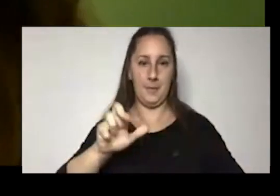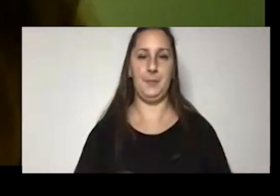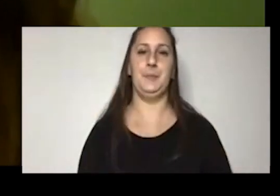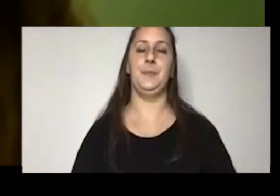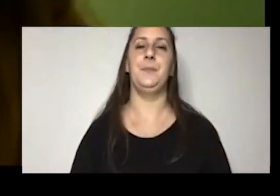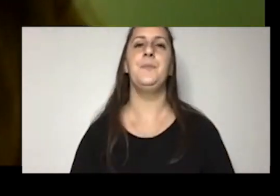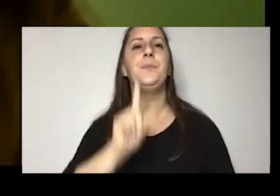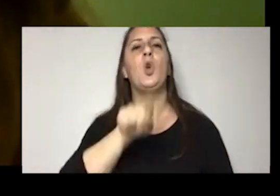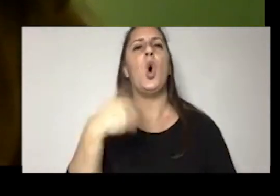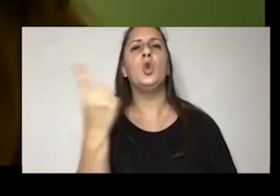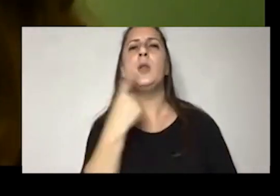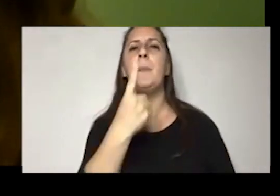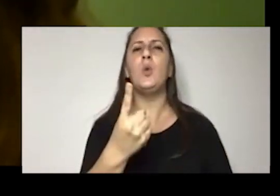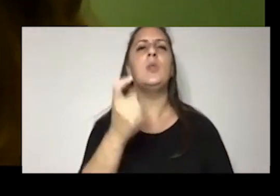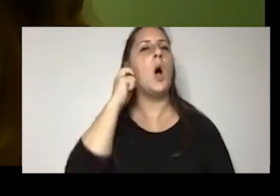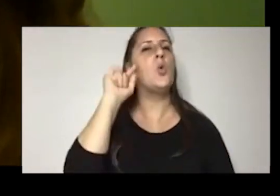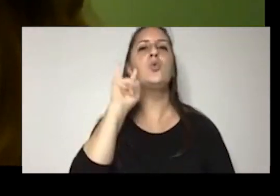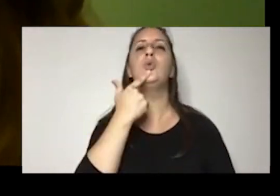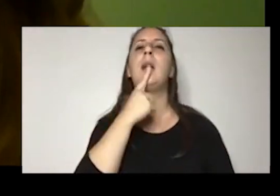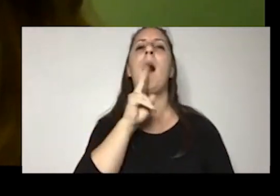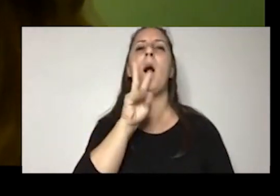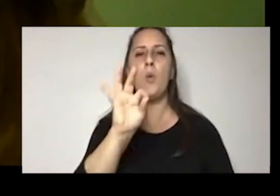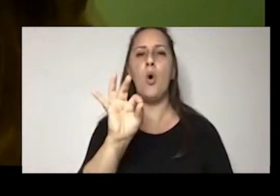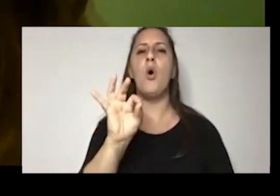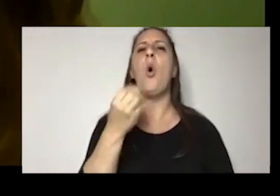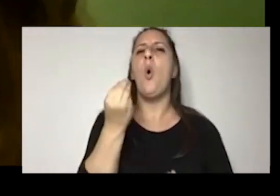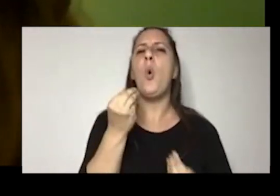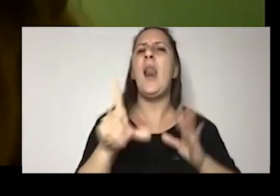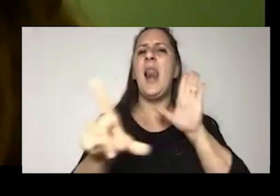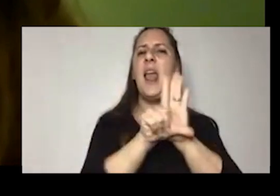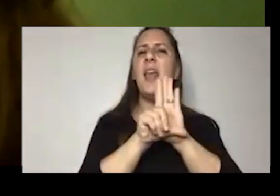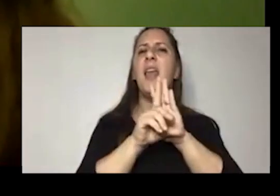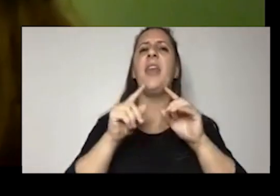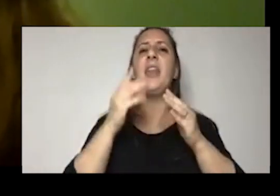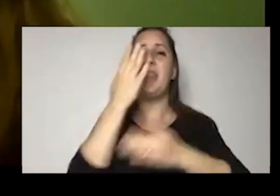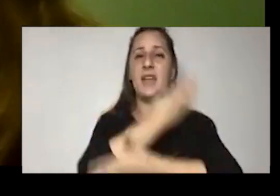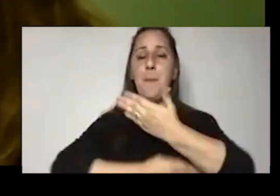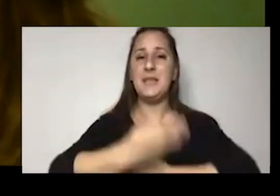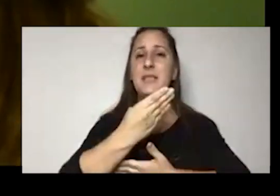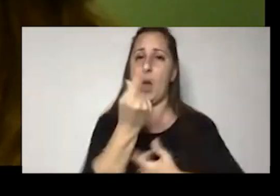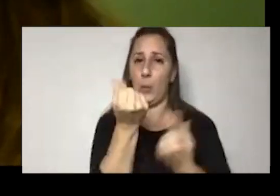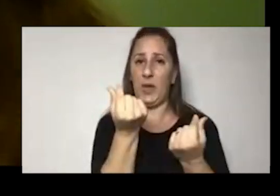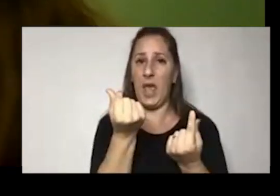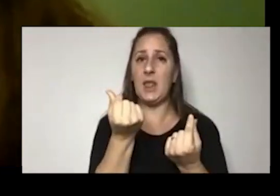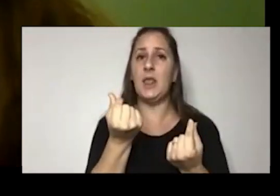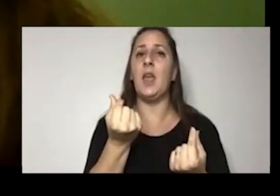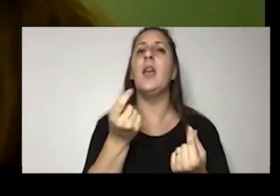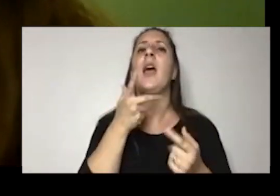Gustavo también nos pregunta si podríamos indicar cuál es la ley de discapacidad vigente y si hace mención al CUT.